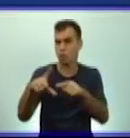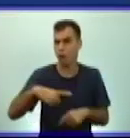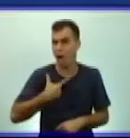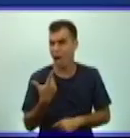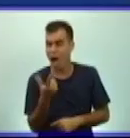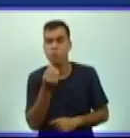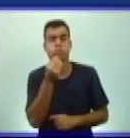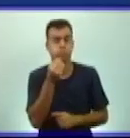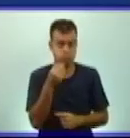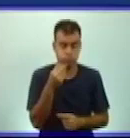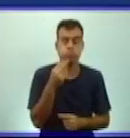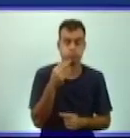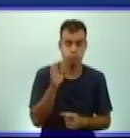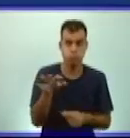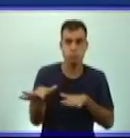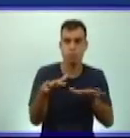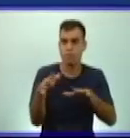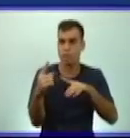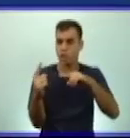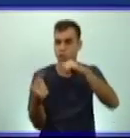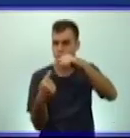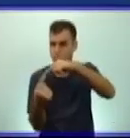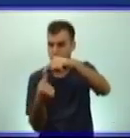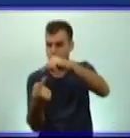este movimiento de rotación.